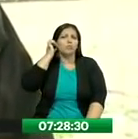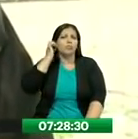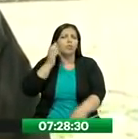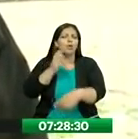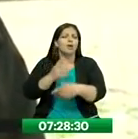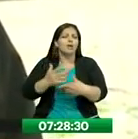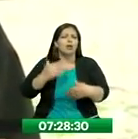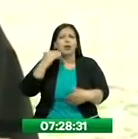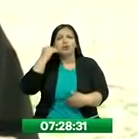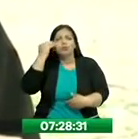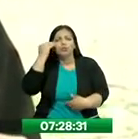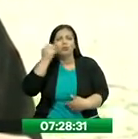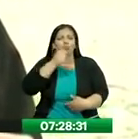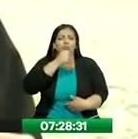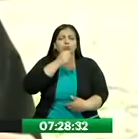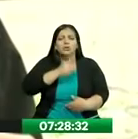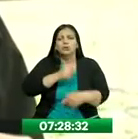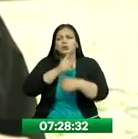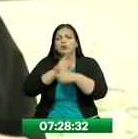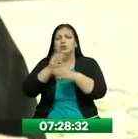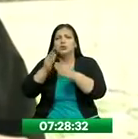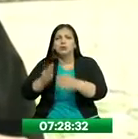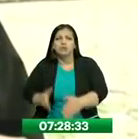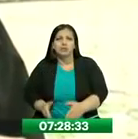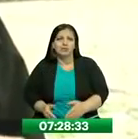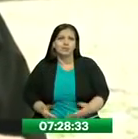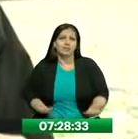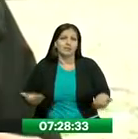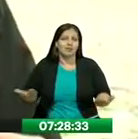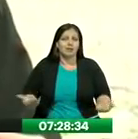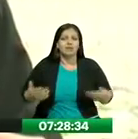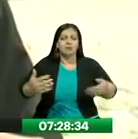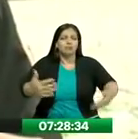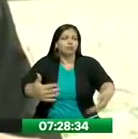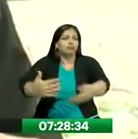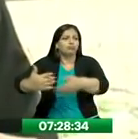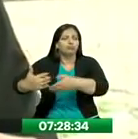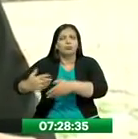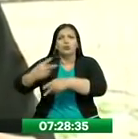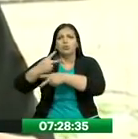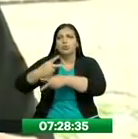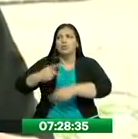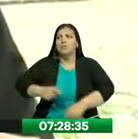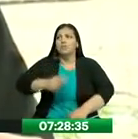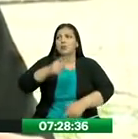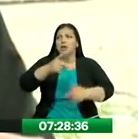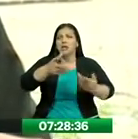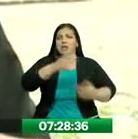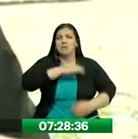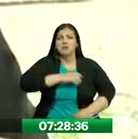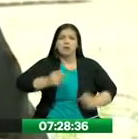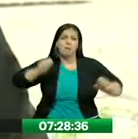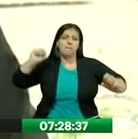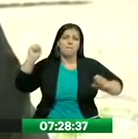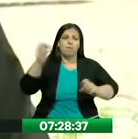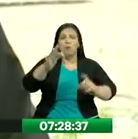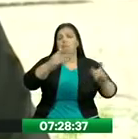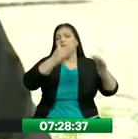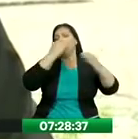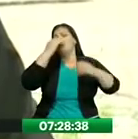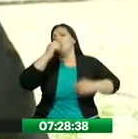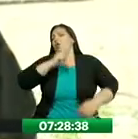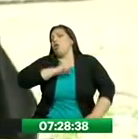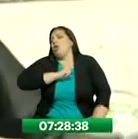discapacidad a la Universidad Católica, a la Universidad Salesiana. Cuando se lanzaban gases lacrimógenos, estas personas eran